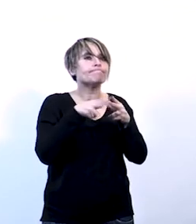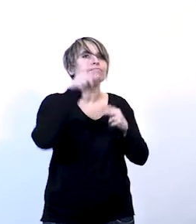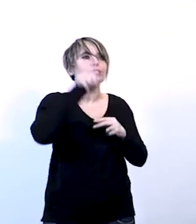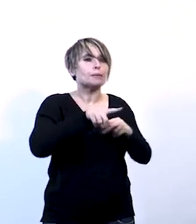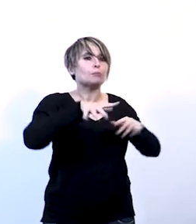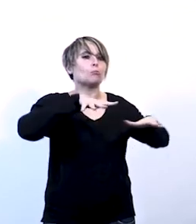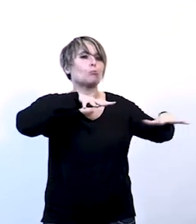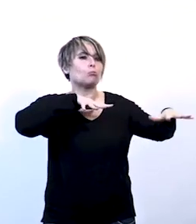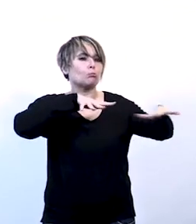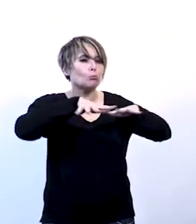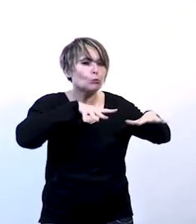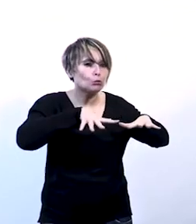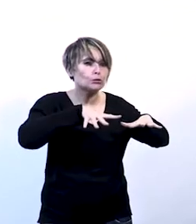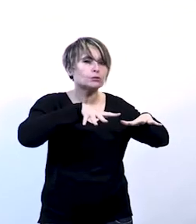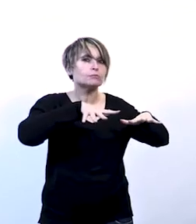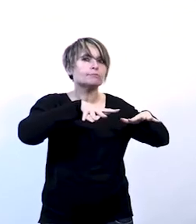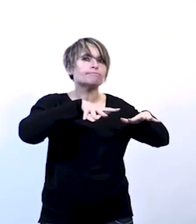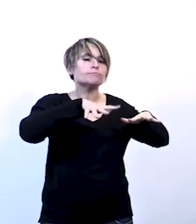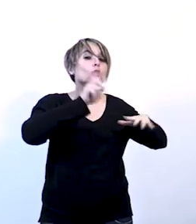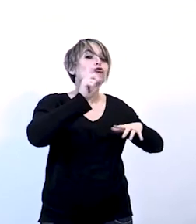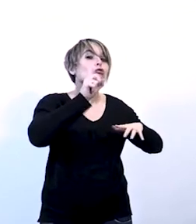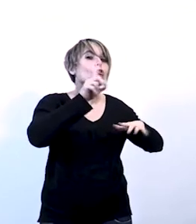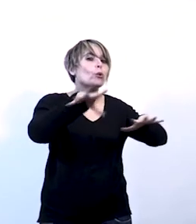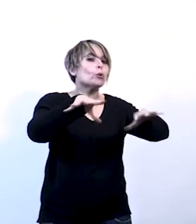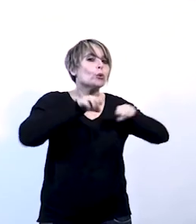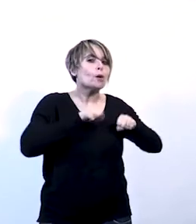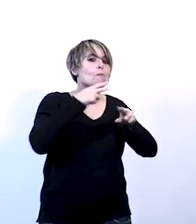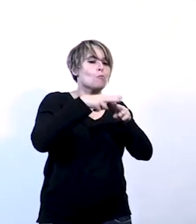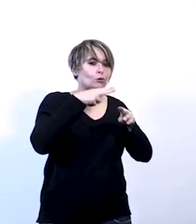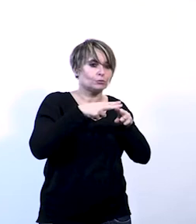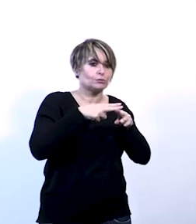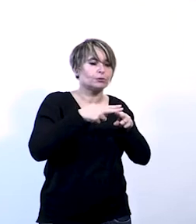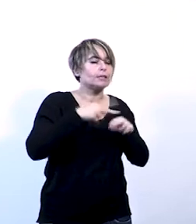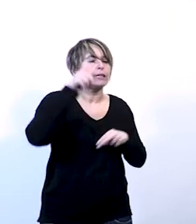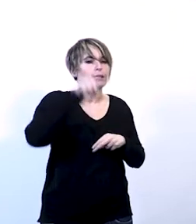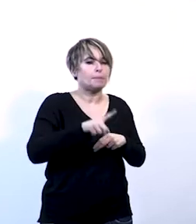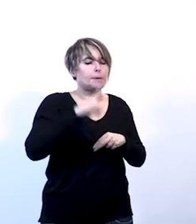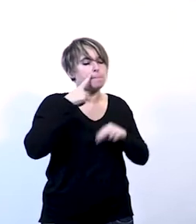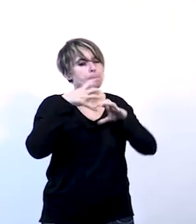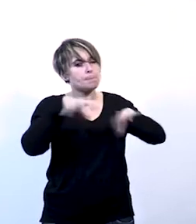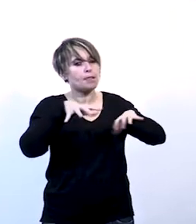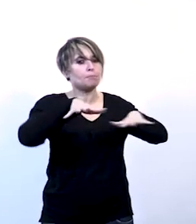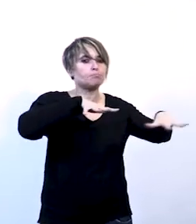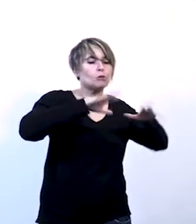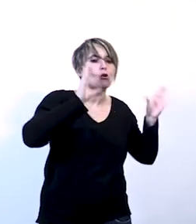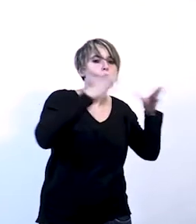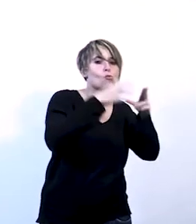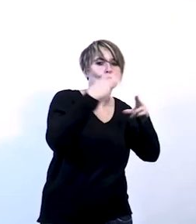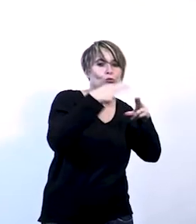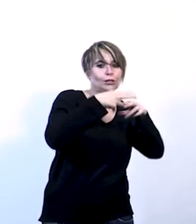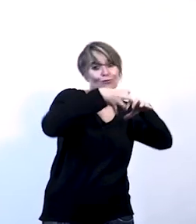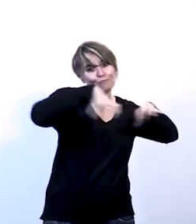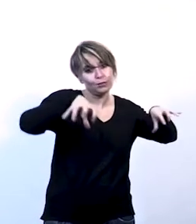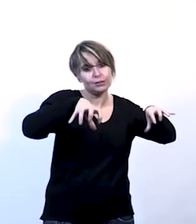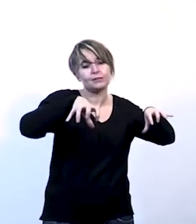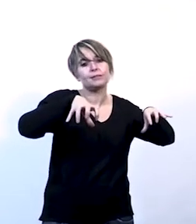movimiento en el que no solo está politizado, también, pero está también un poco dividido entre los partidos políticos